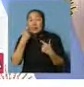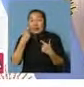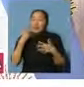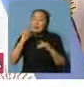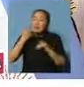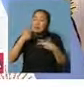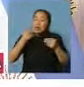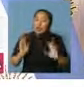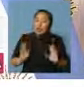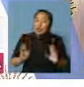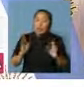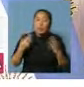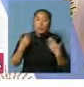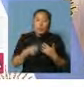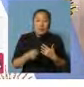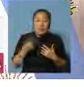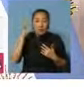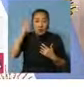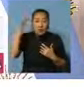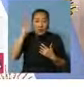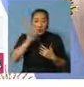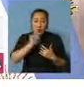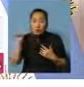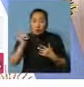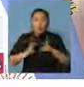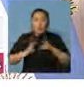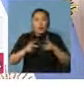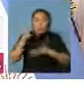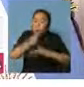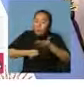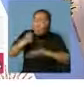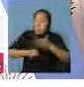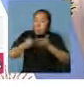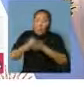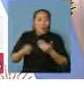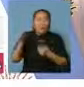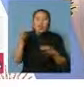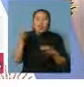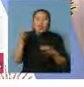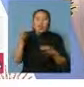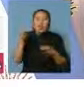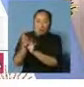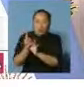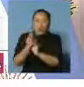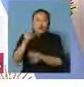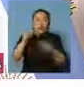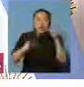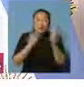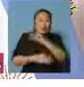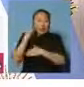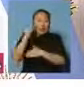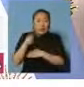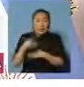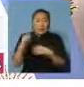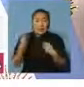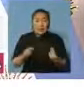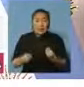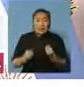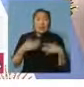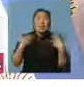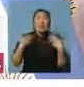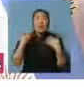no. Pienso y digo, es una lucha constante de todas las escuelas con capacidades diferentes que van